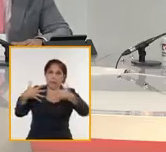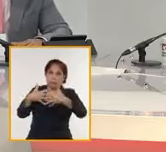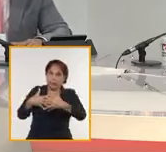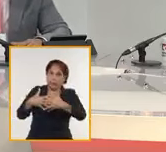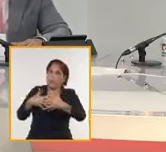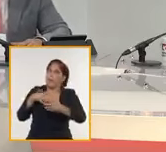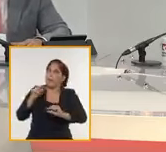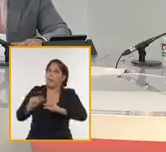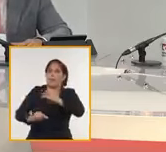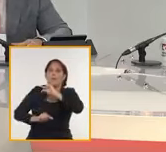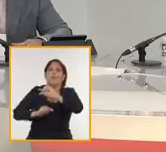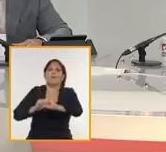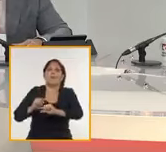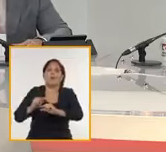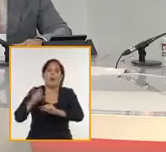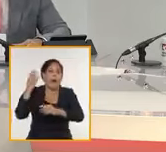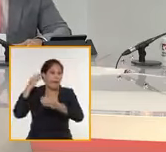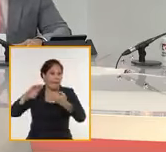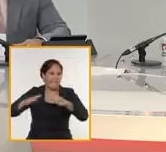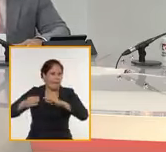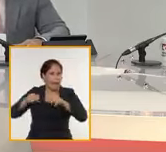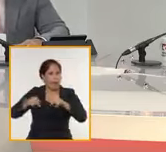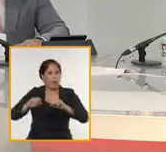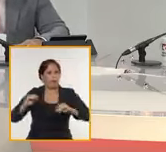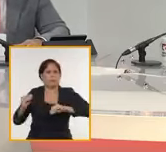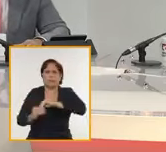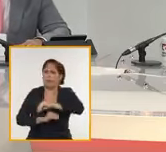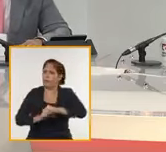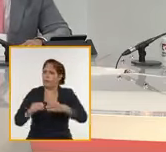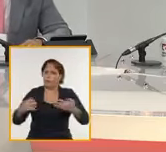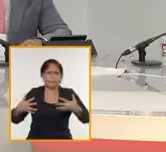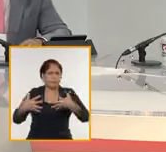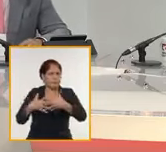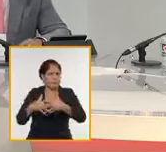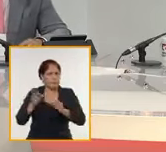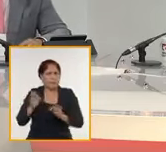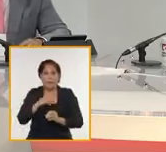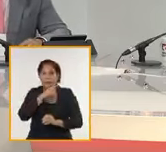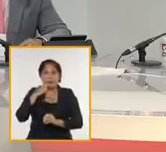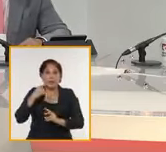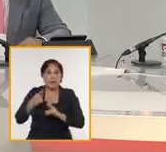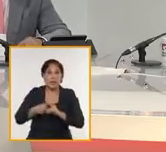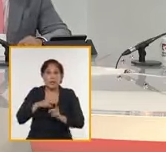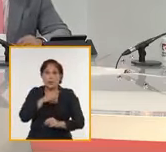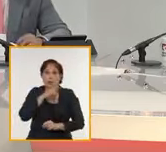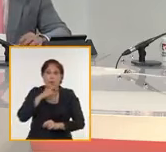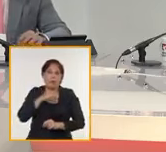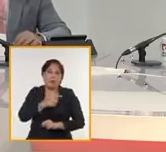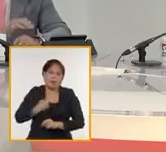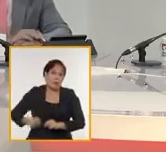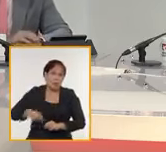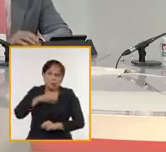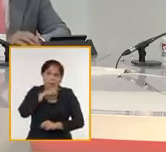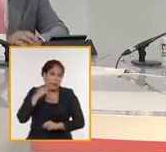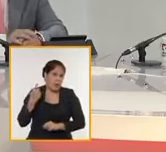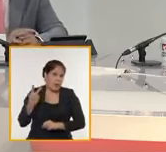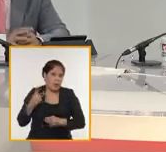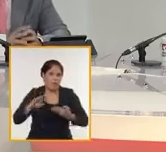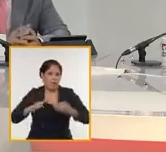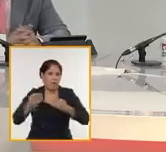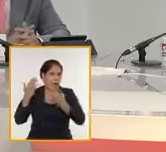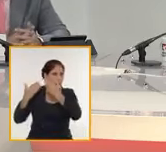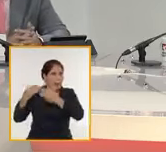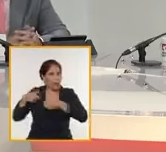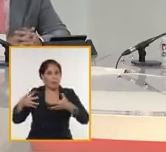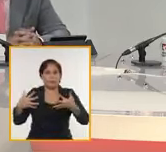hayan ido superando muchas de las diferencias que tenían. Lo mismo sucedía hace tiempo entre China y Rusia. ¿Qué impacto tiene todo esto?